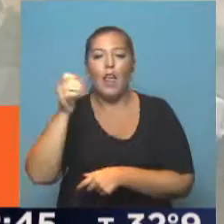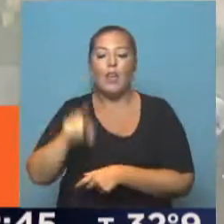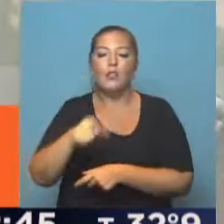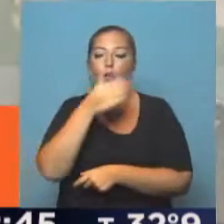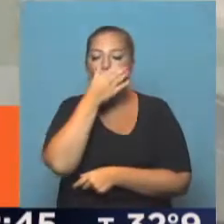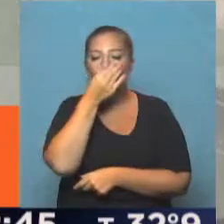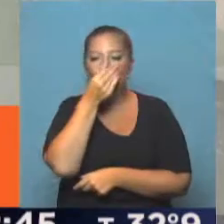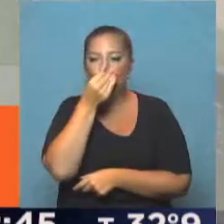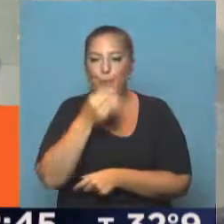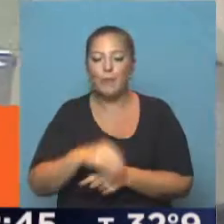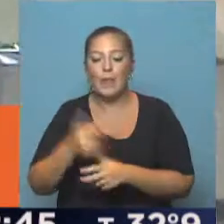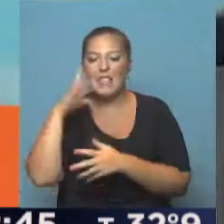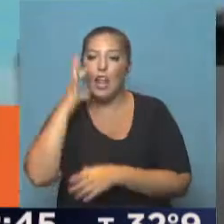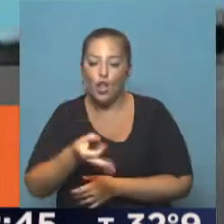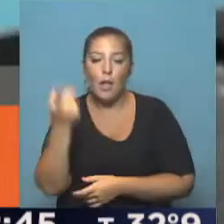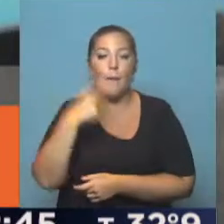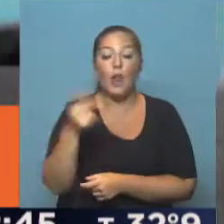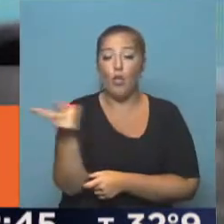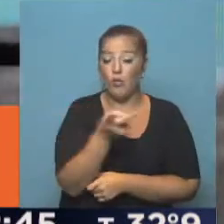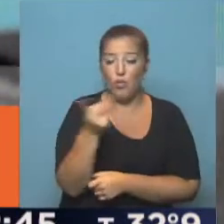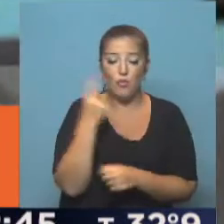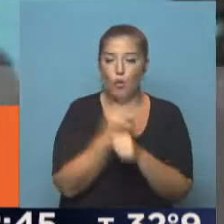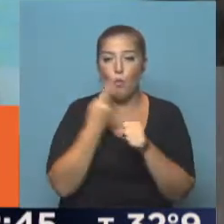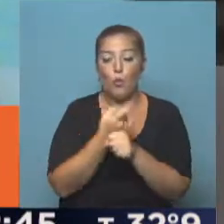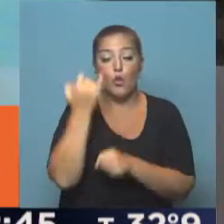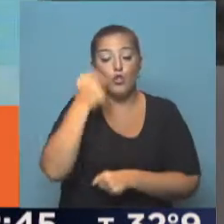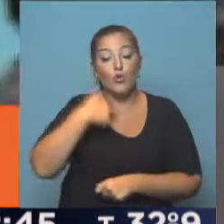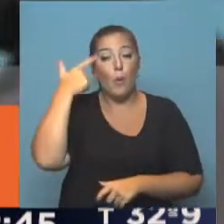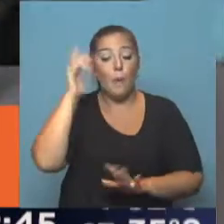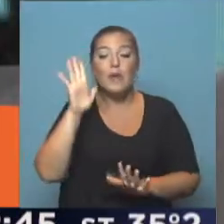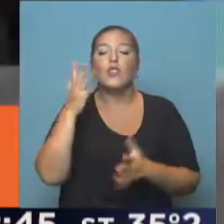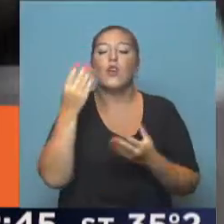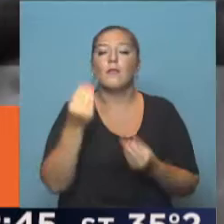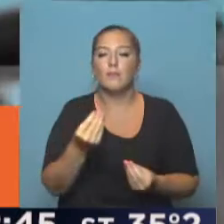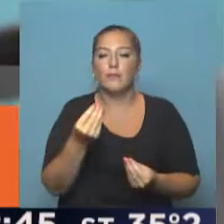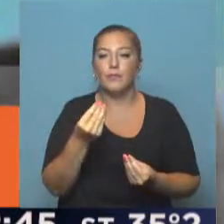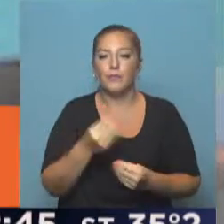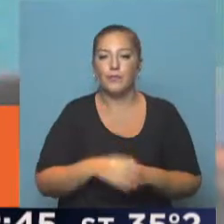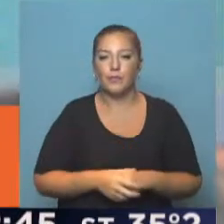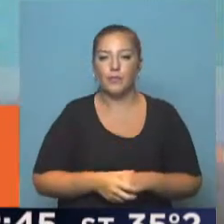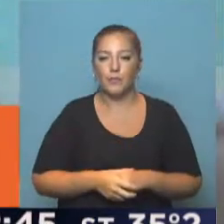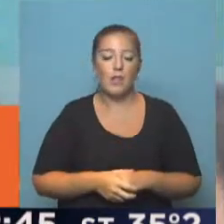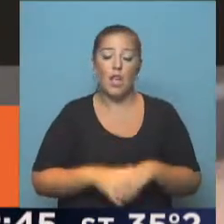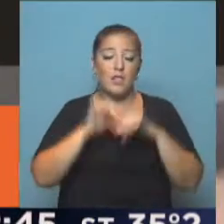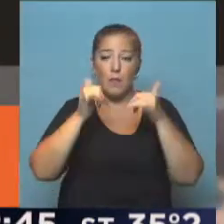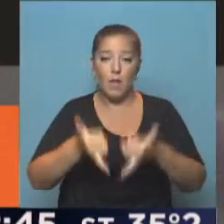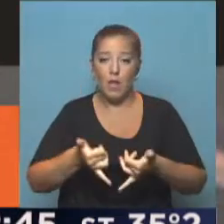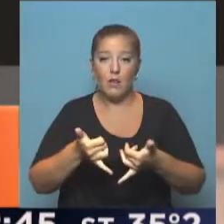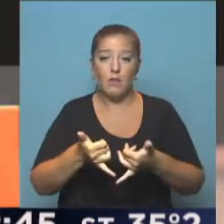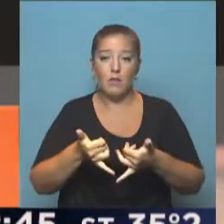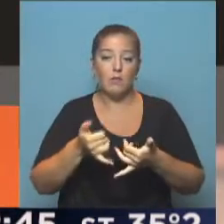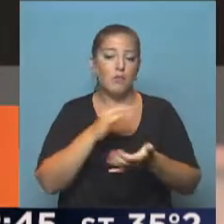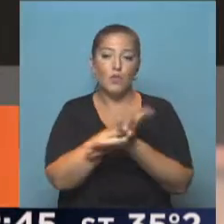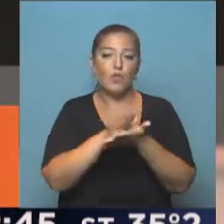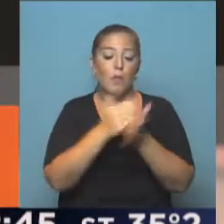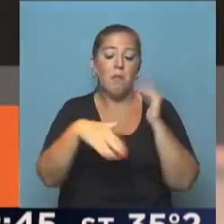más evidente. Pero ninguno de ellos lo hizo y yo creo que lo que hicieron fue efectivamente aceptar, ¿no?, la